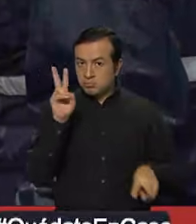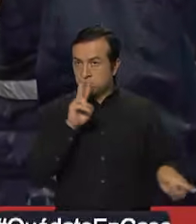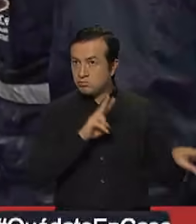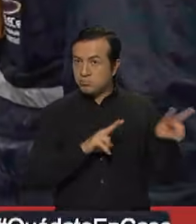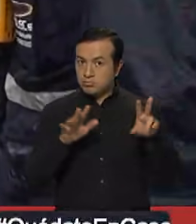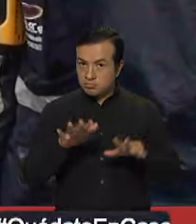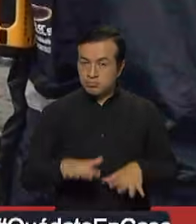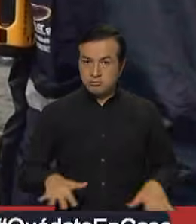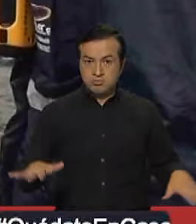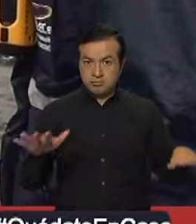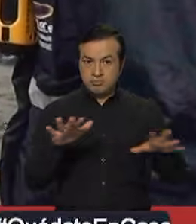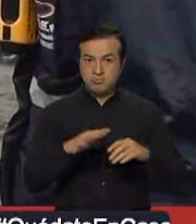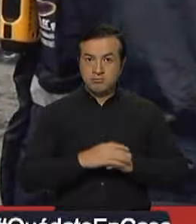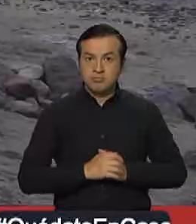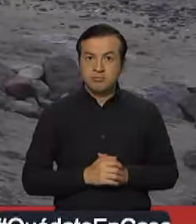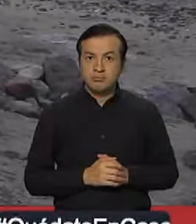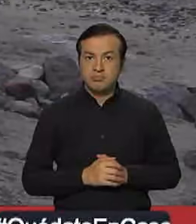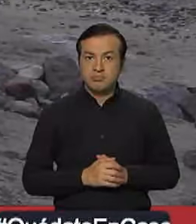río.